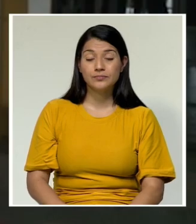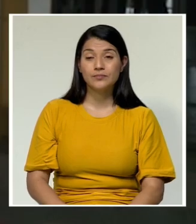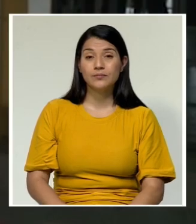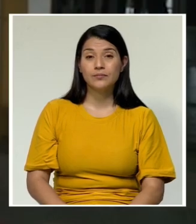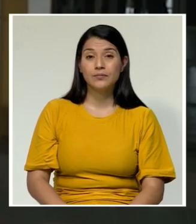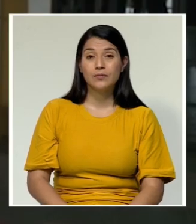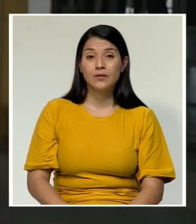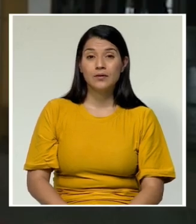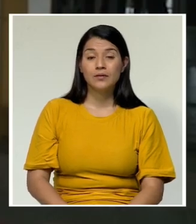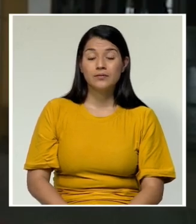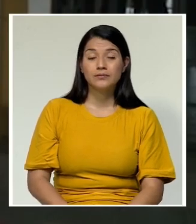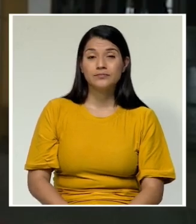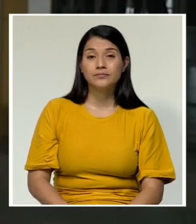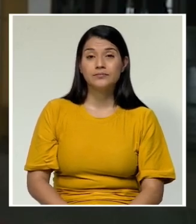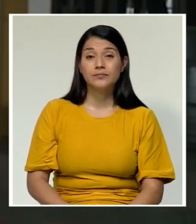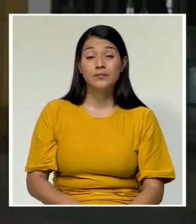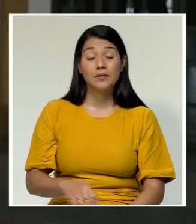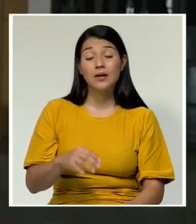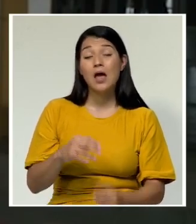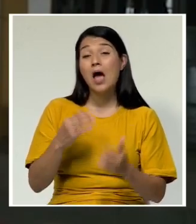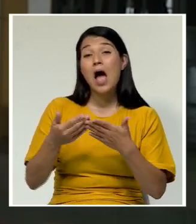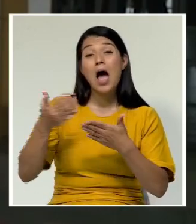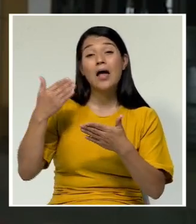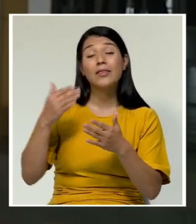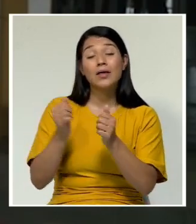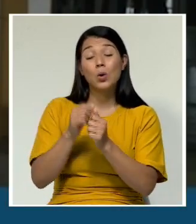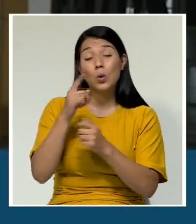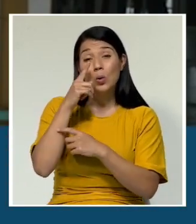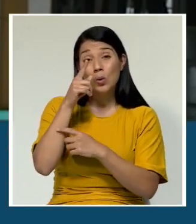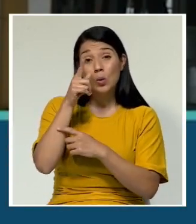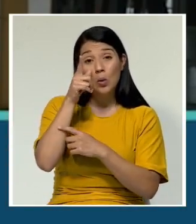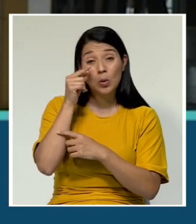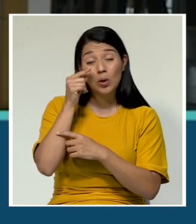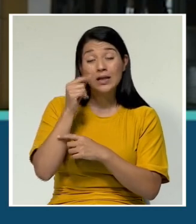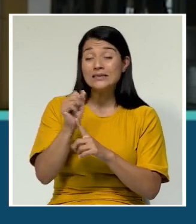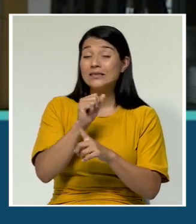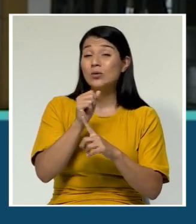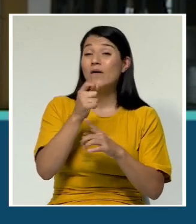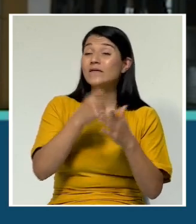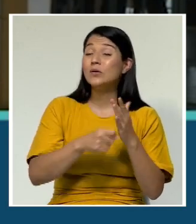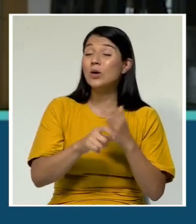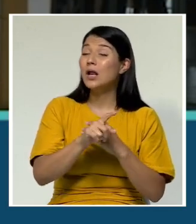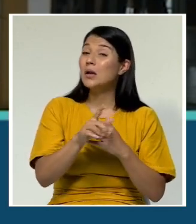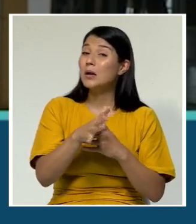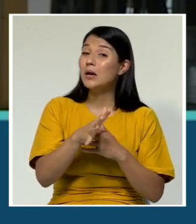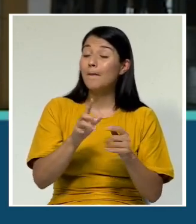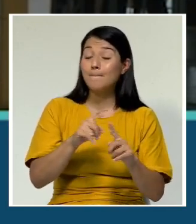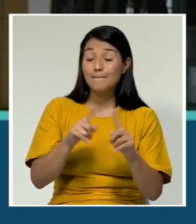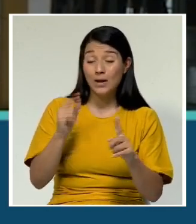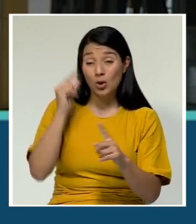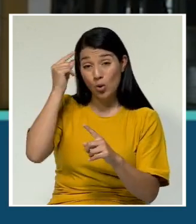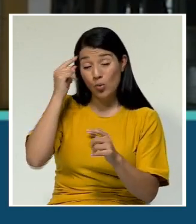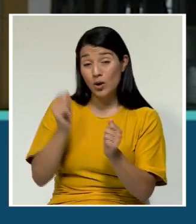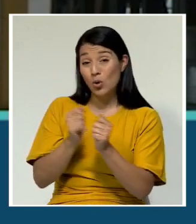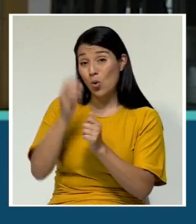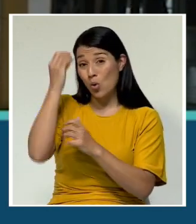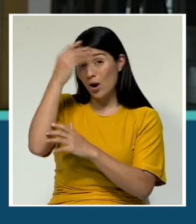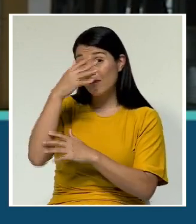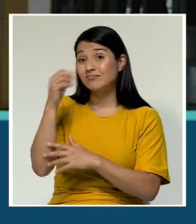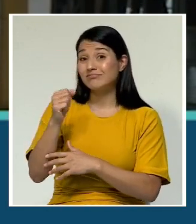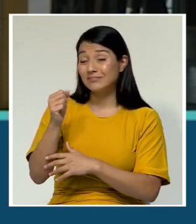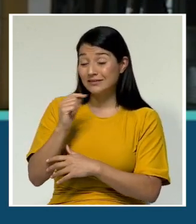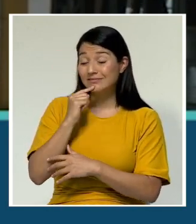En este sentido, el director del CEFIA señaló que incentivar el sector de la construcción será clave y ofrecer mejores opciones para acceso a bonos